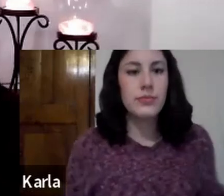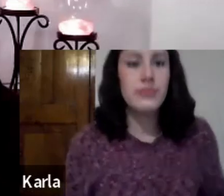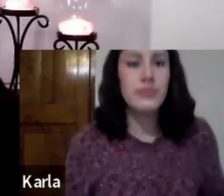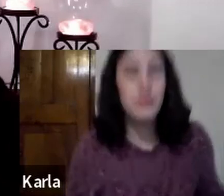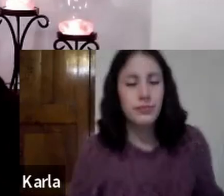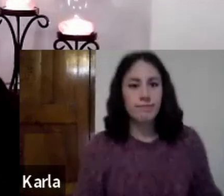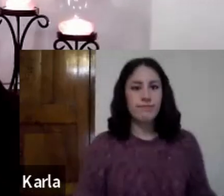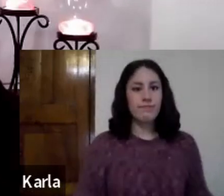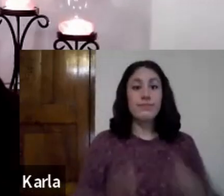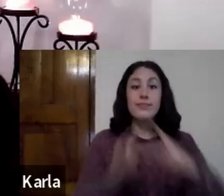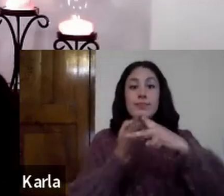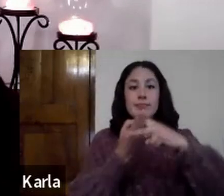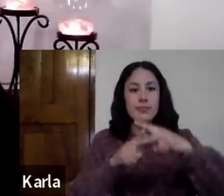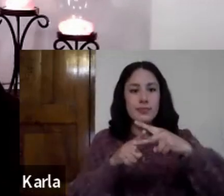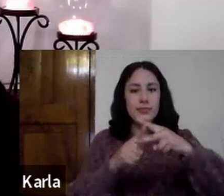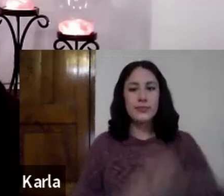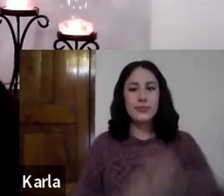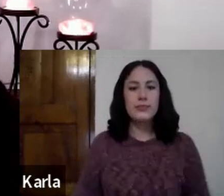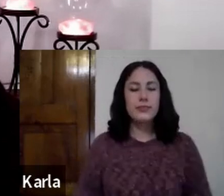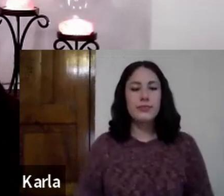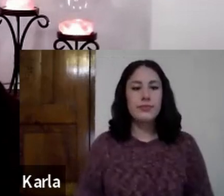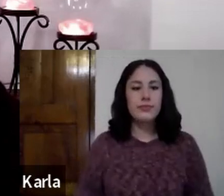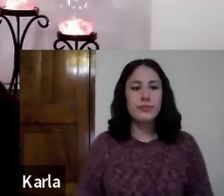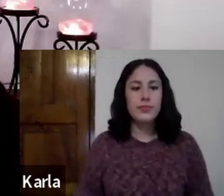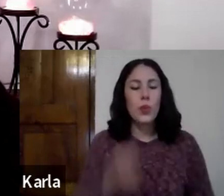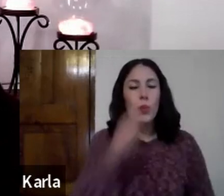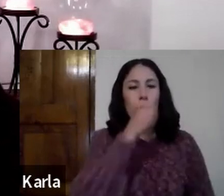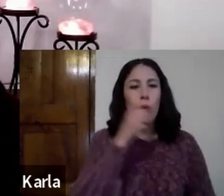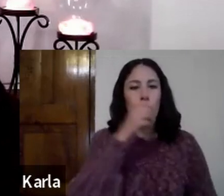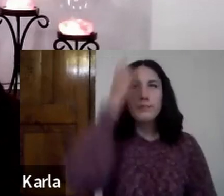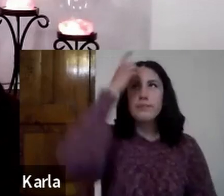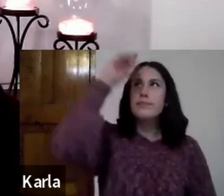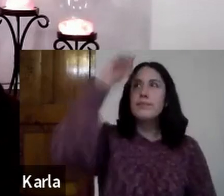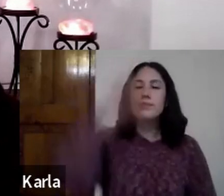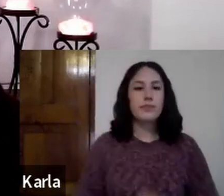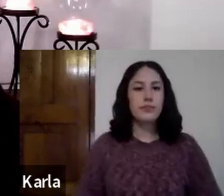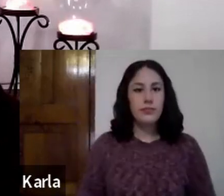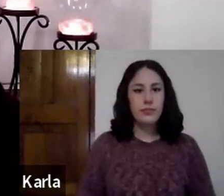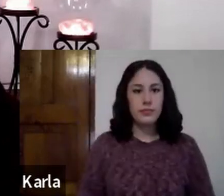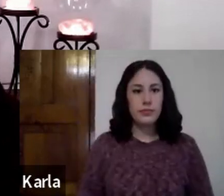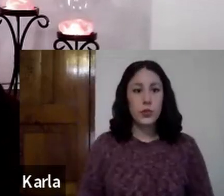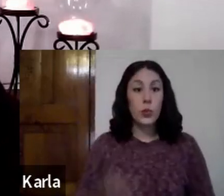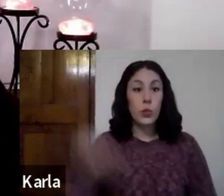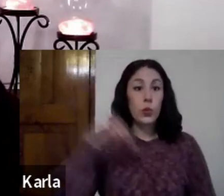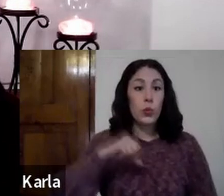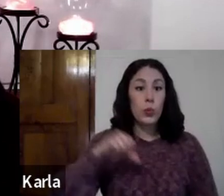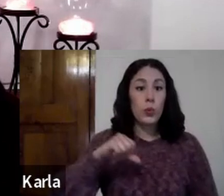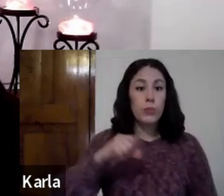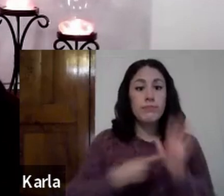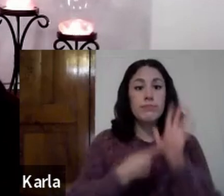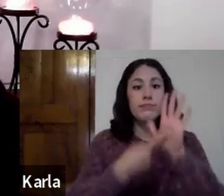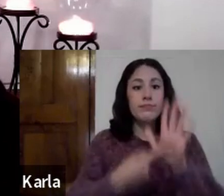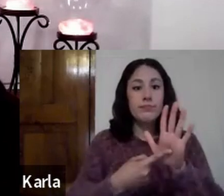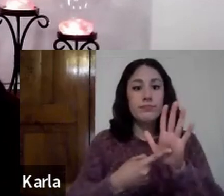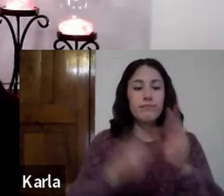pues vamos a comenzar poniéndonos en presencia del señor hoy vamos a comenzar viendo una herramienta para la